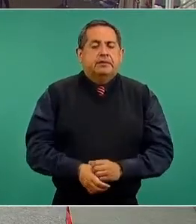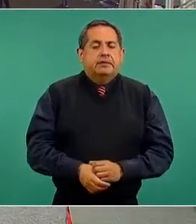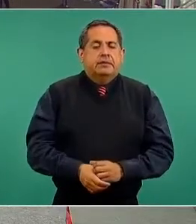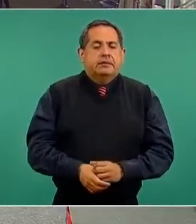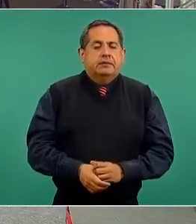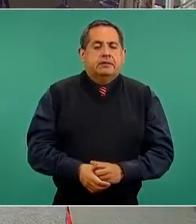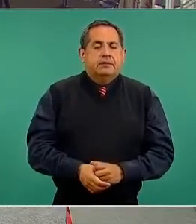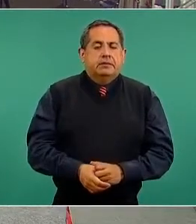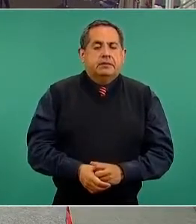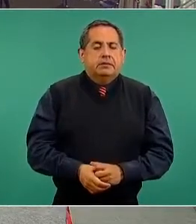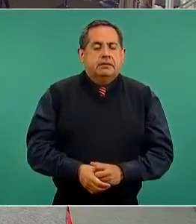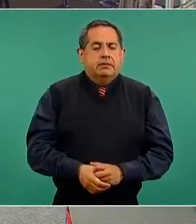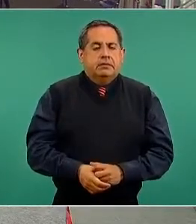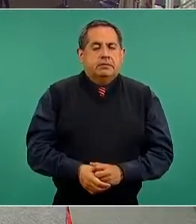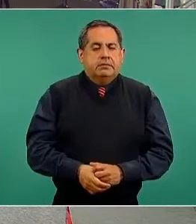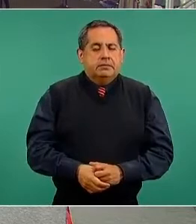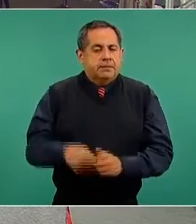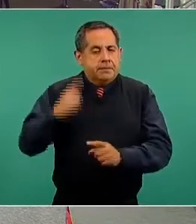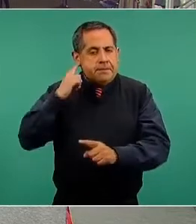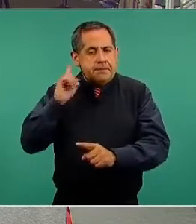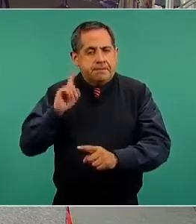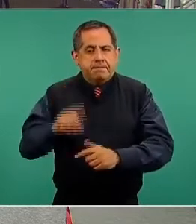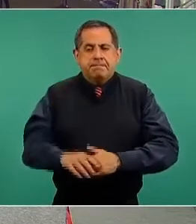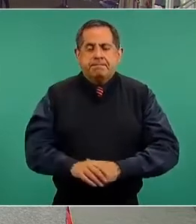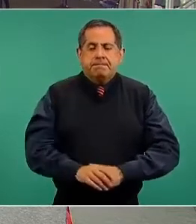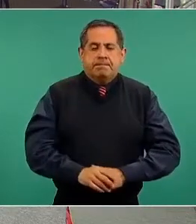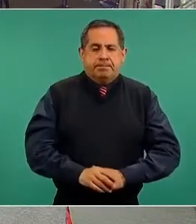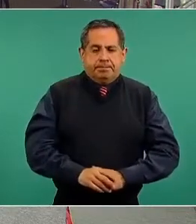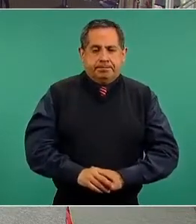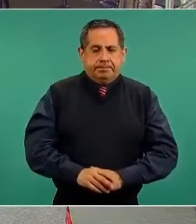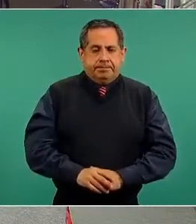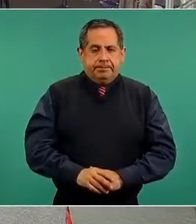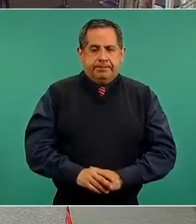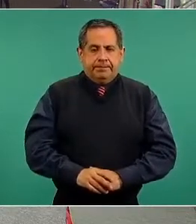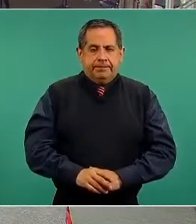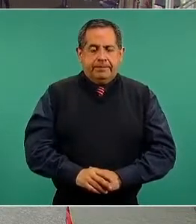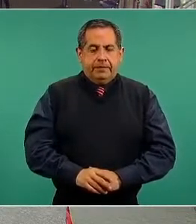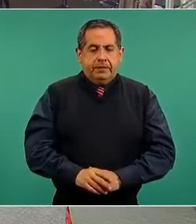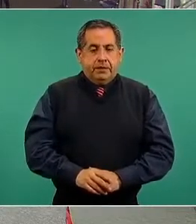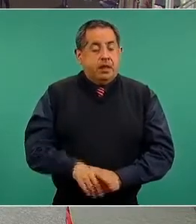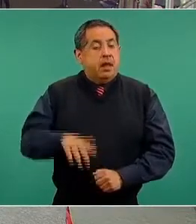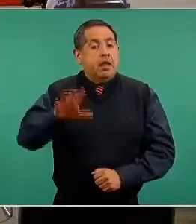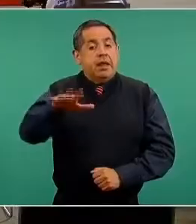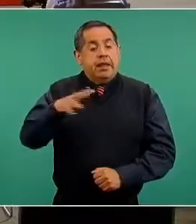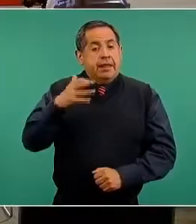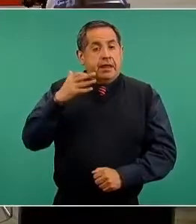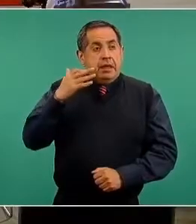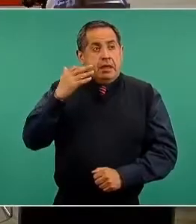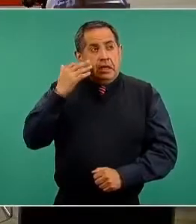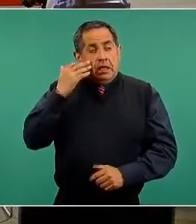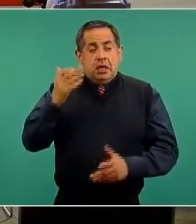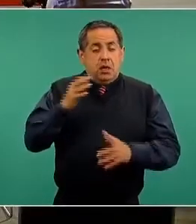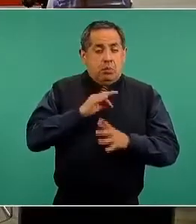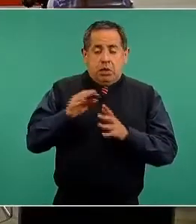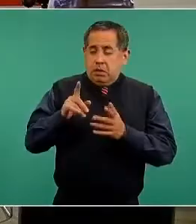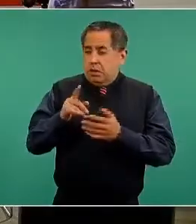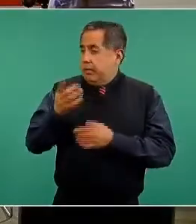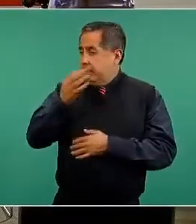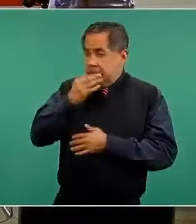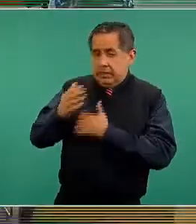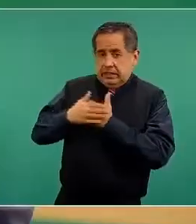¿Cuántas pruebas se han hecho para influenza en esta temporada? Se han hecho cerca de 20,000, aquí me lo